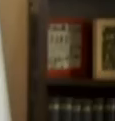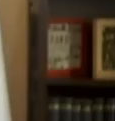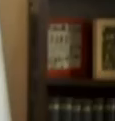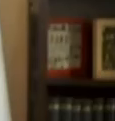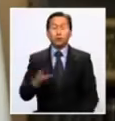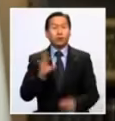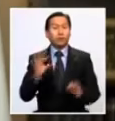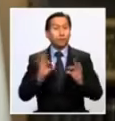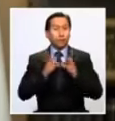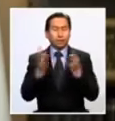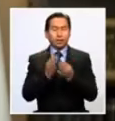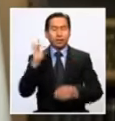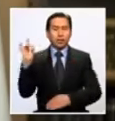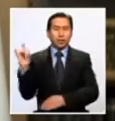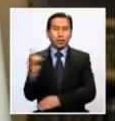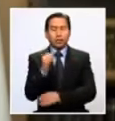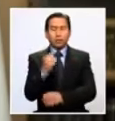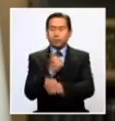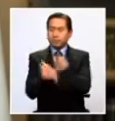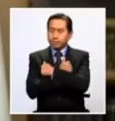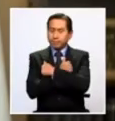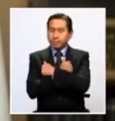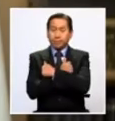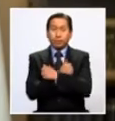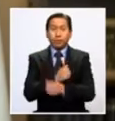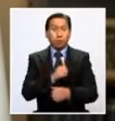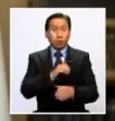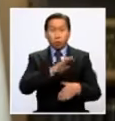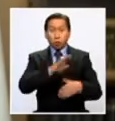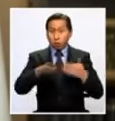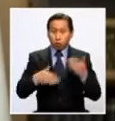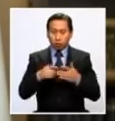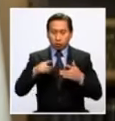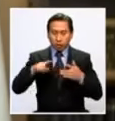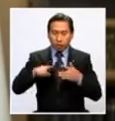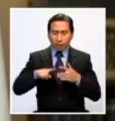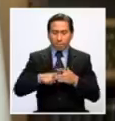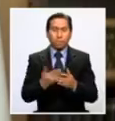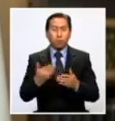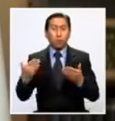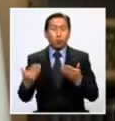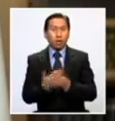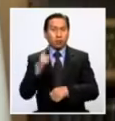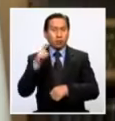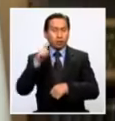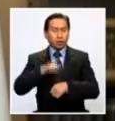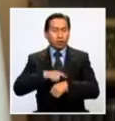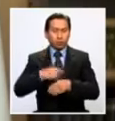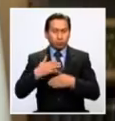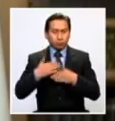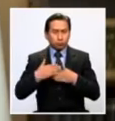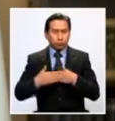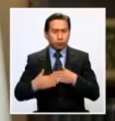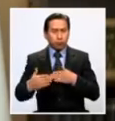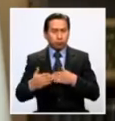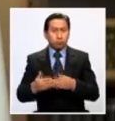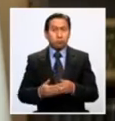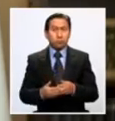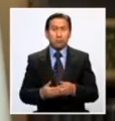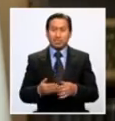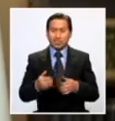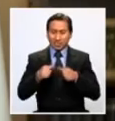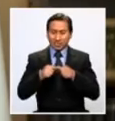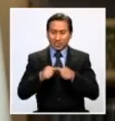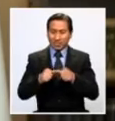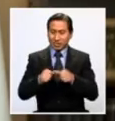Queridas familias bolivianas, hemos empezado entre todos una nueva etapa. Una etapa en la cual, aparte de seguir luchando